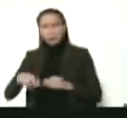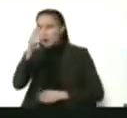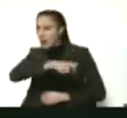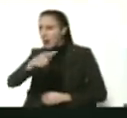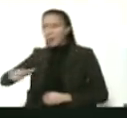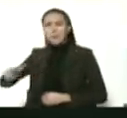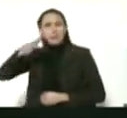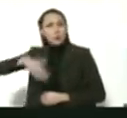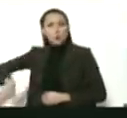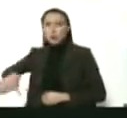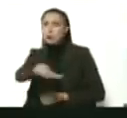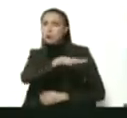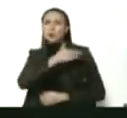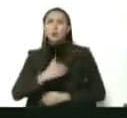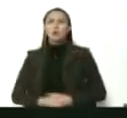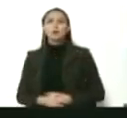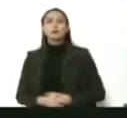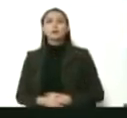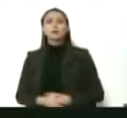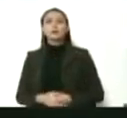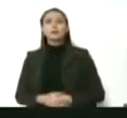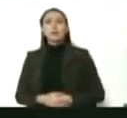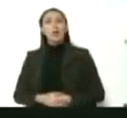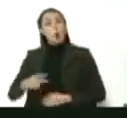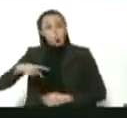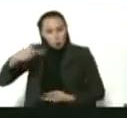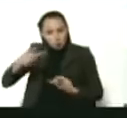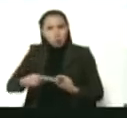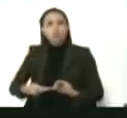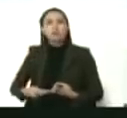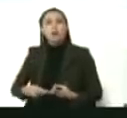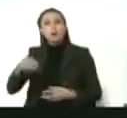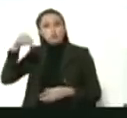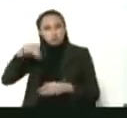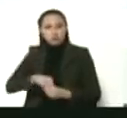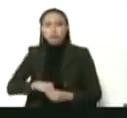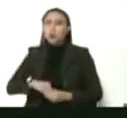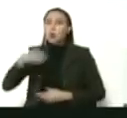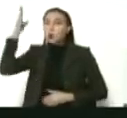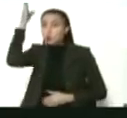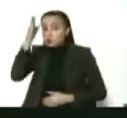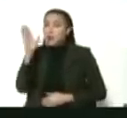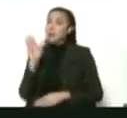nacional y además voluntaria,